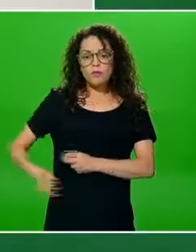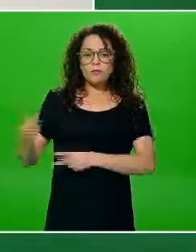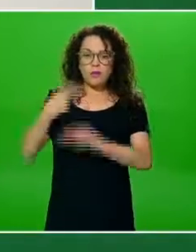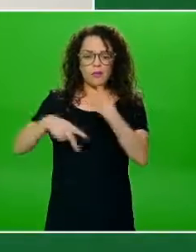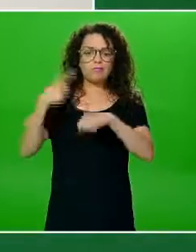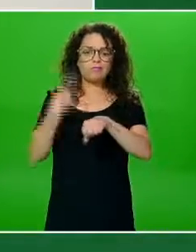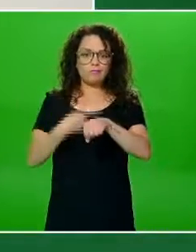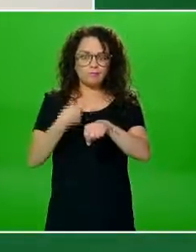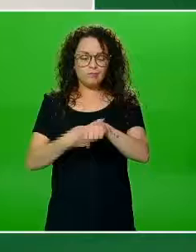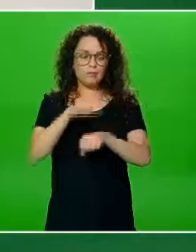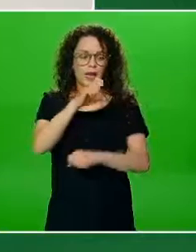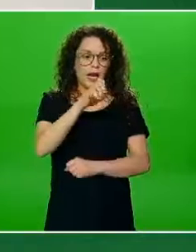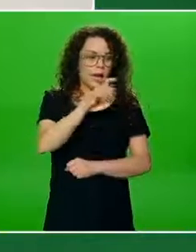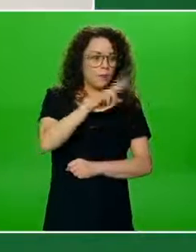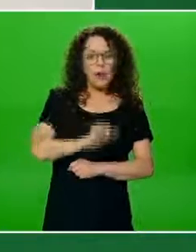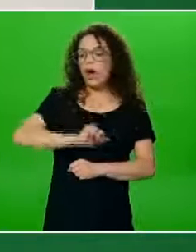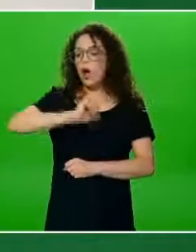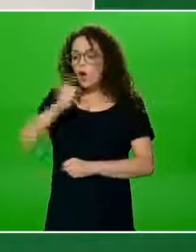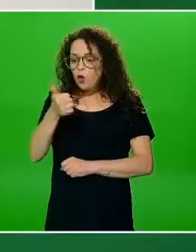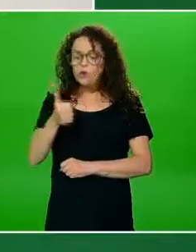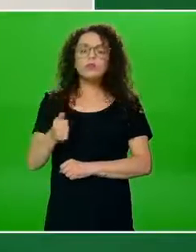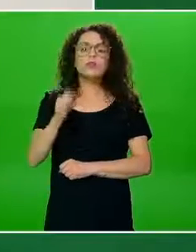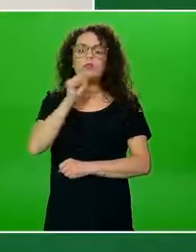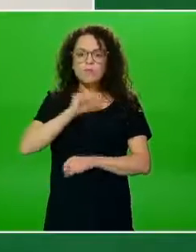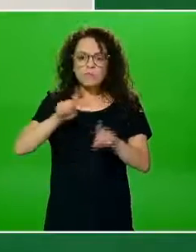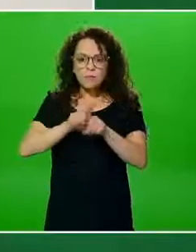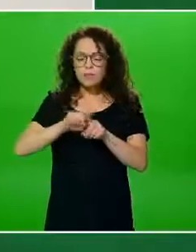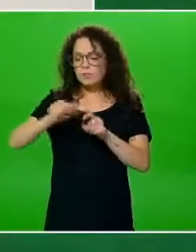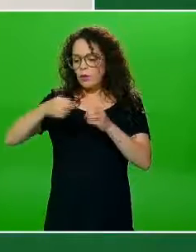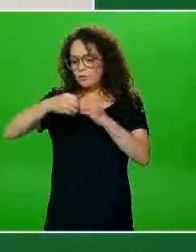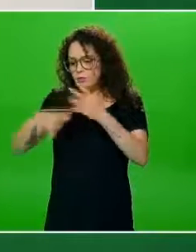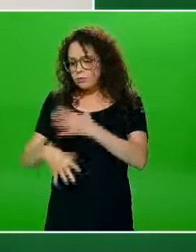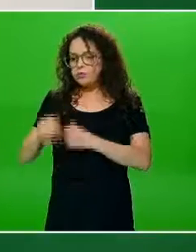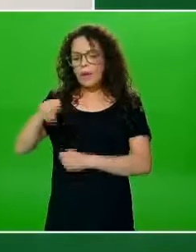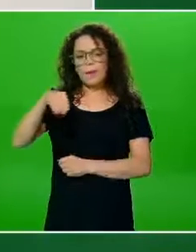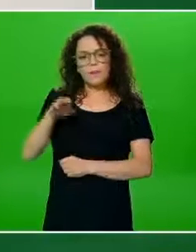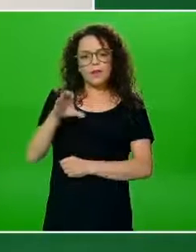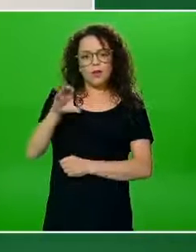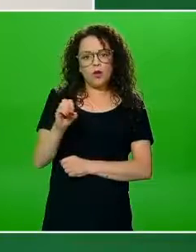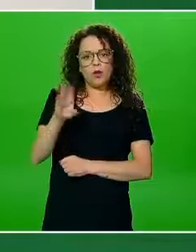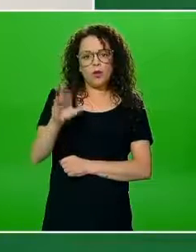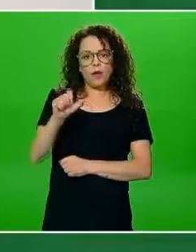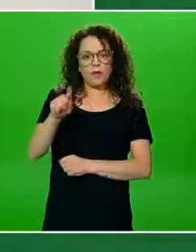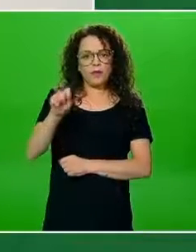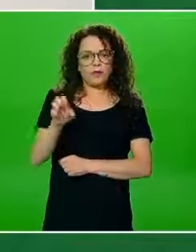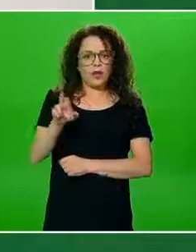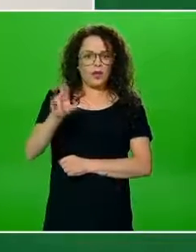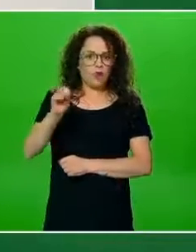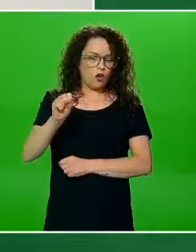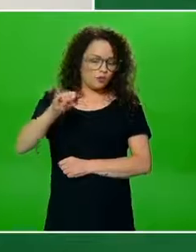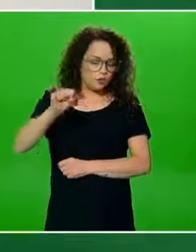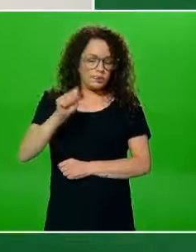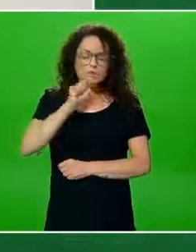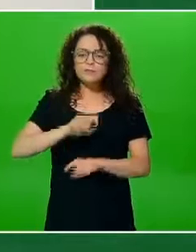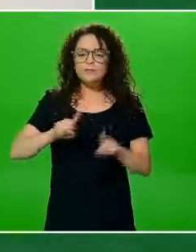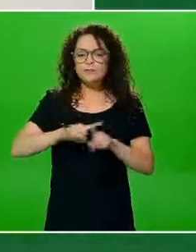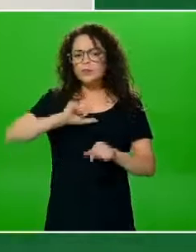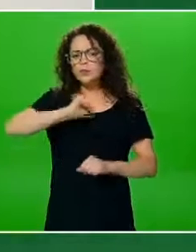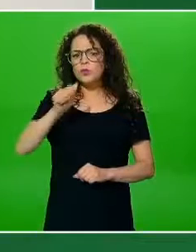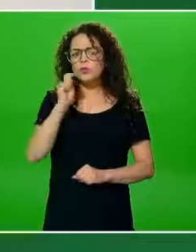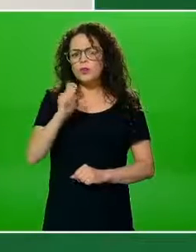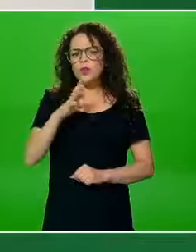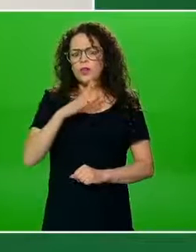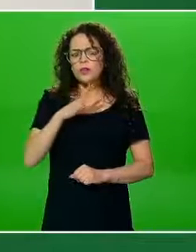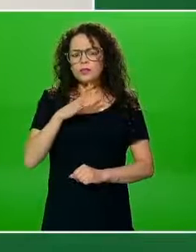otra la tuberculosis, y entonces tenemos este componente de las micobacteriosis. Y también tenemos otro elemento